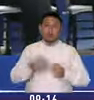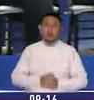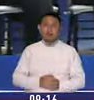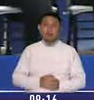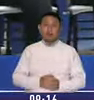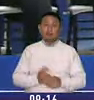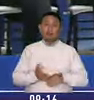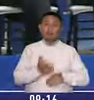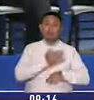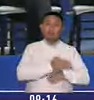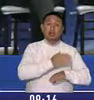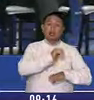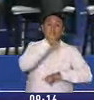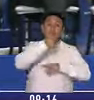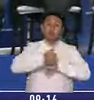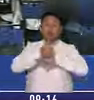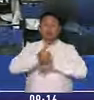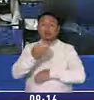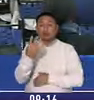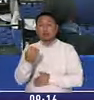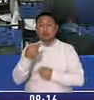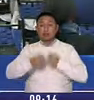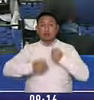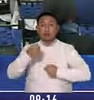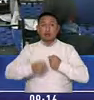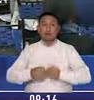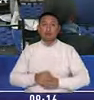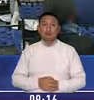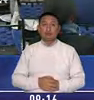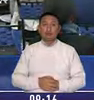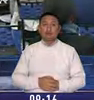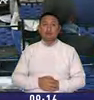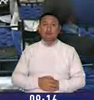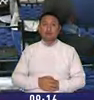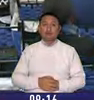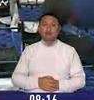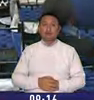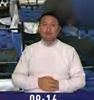hasta antes de su posición el próximo 14 de mayo. Informó Mauricio Sánchez.